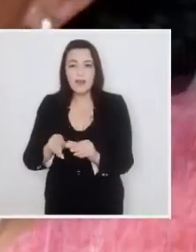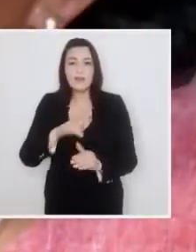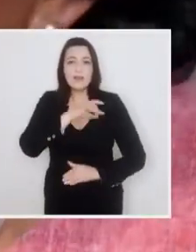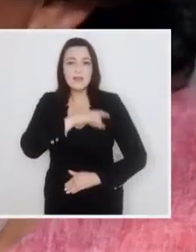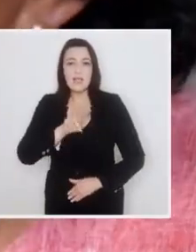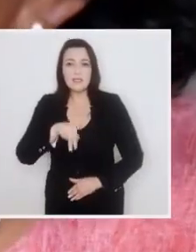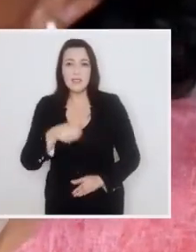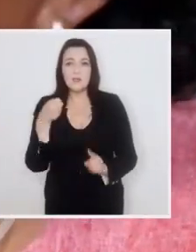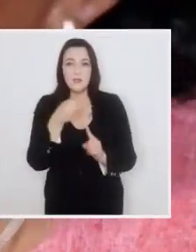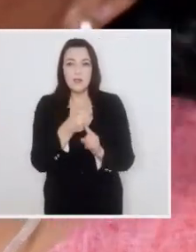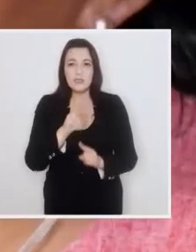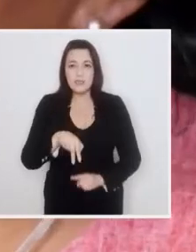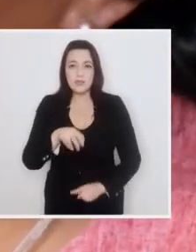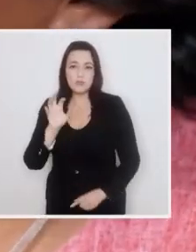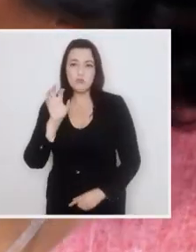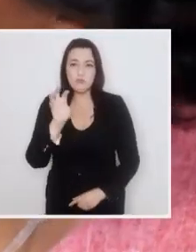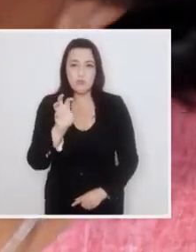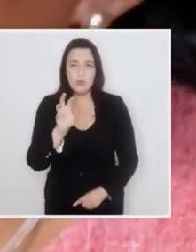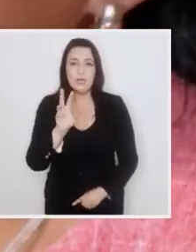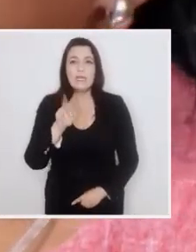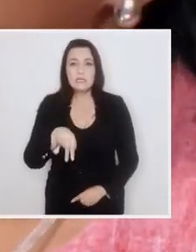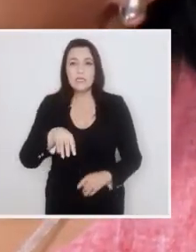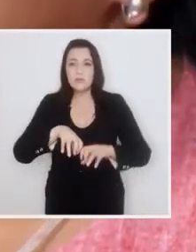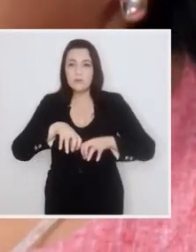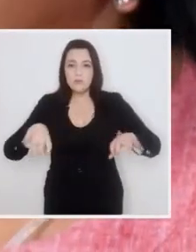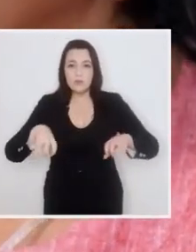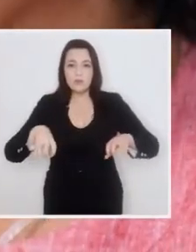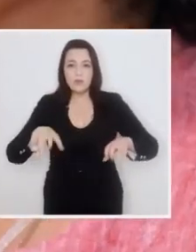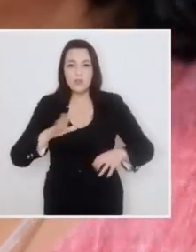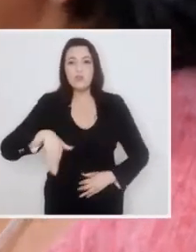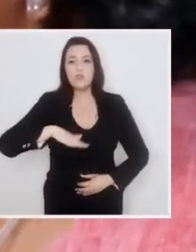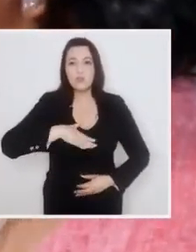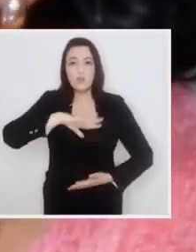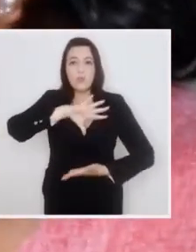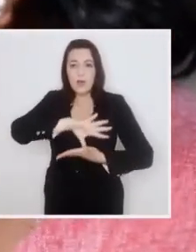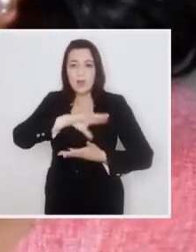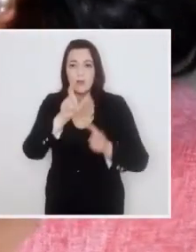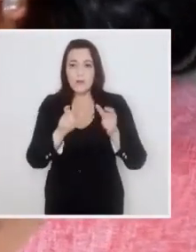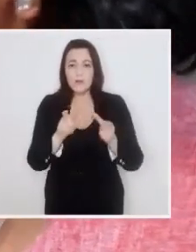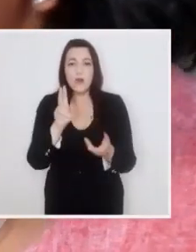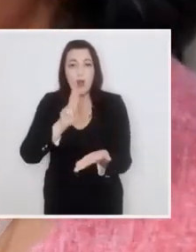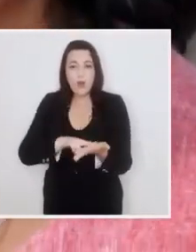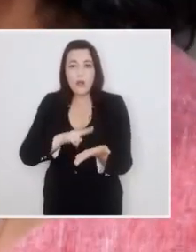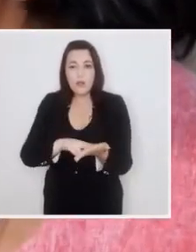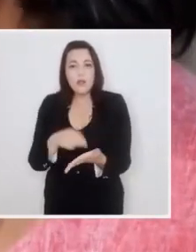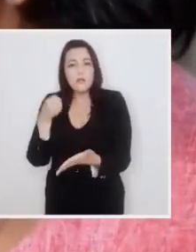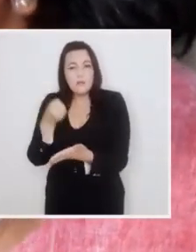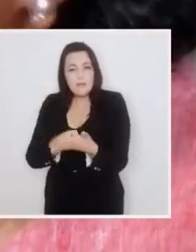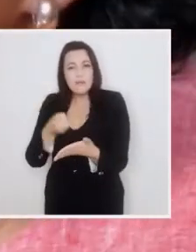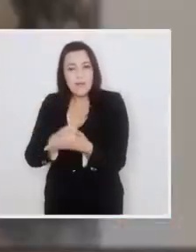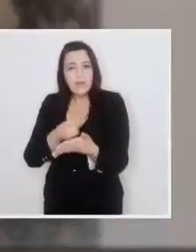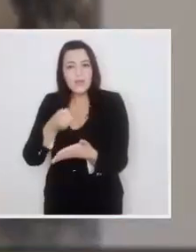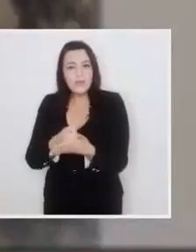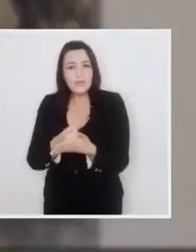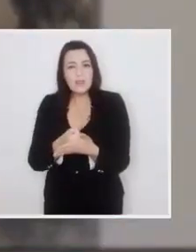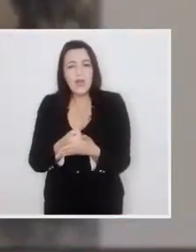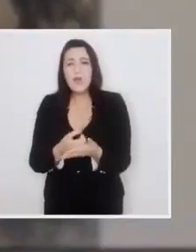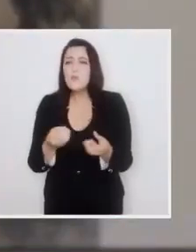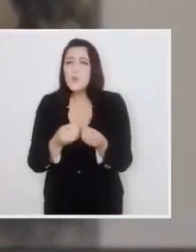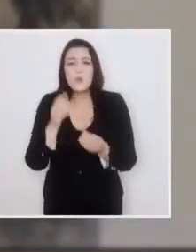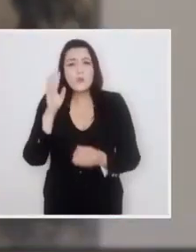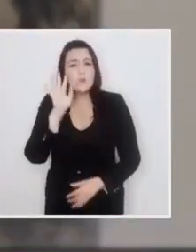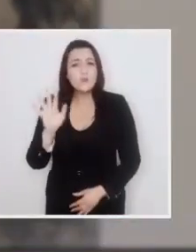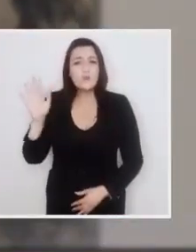violencia, sin odiosidades, sin extremismos. Somos un país de gente honesta, empeñosa, llena de